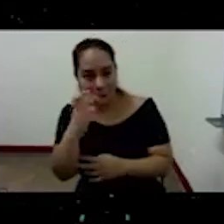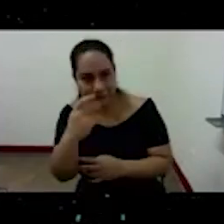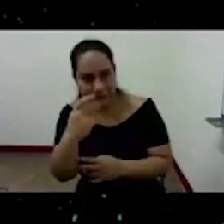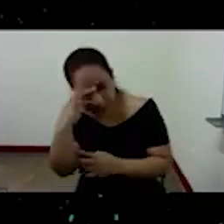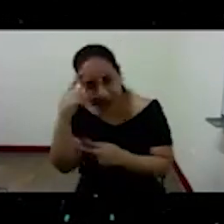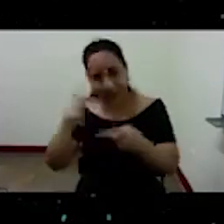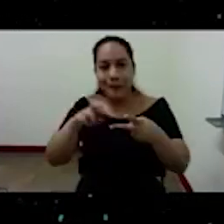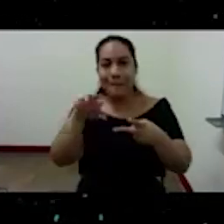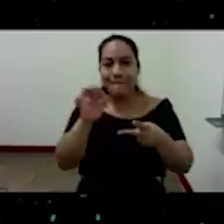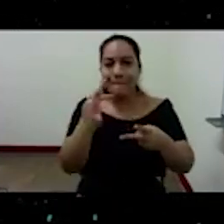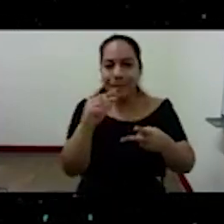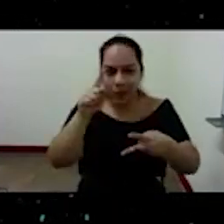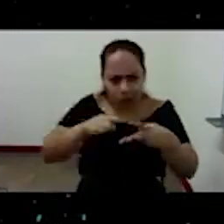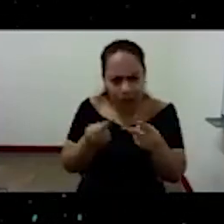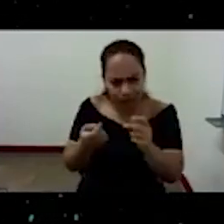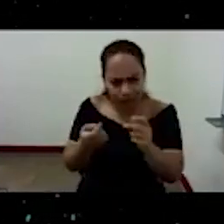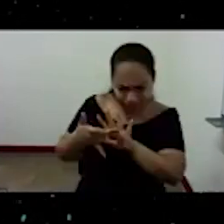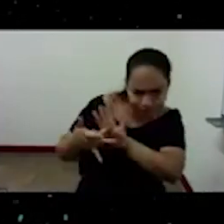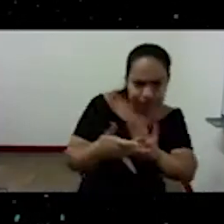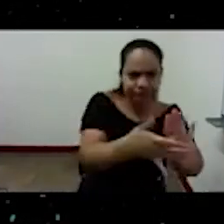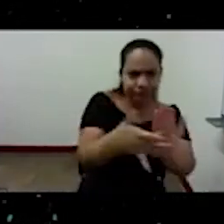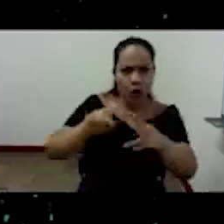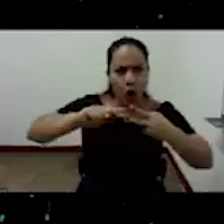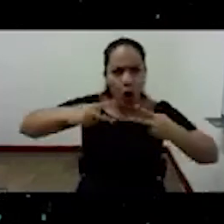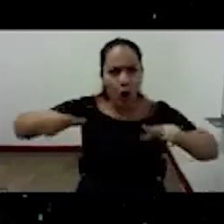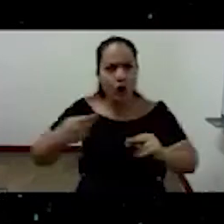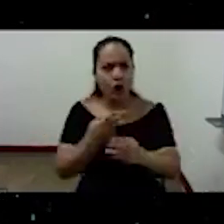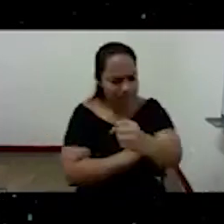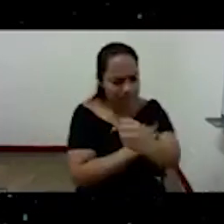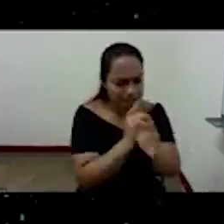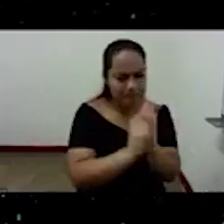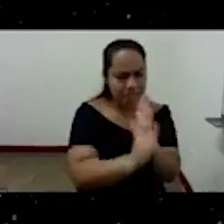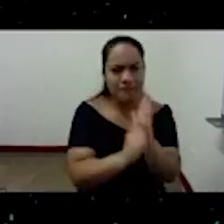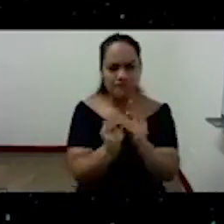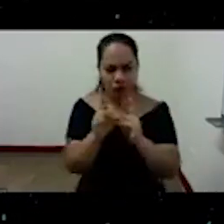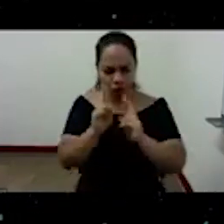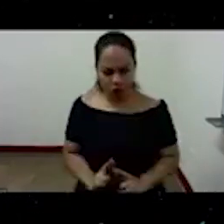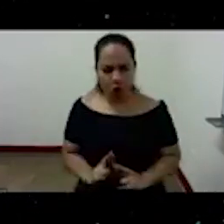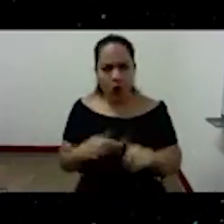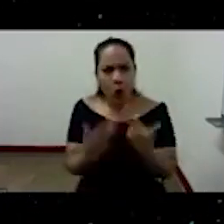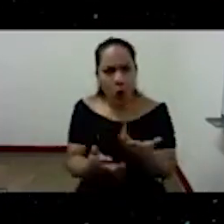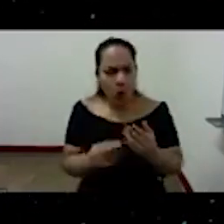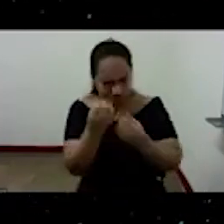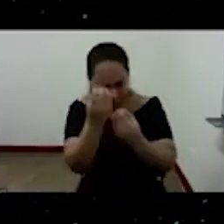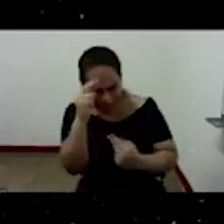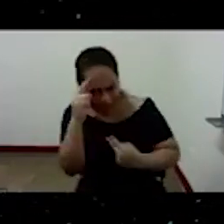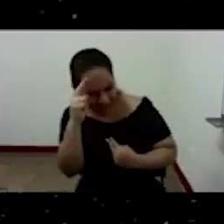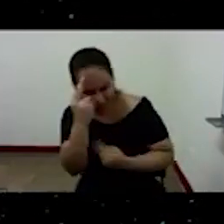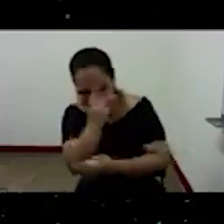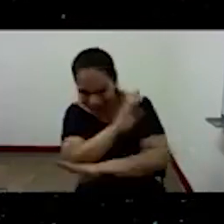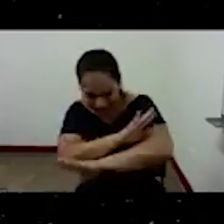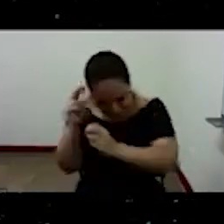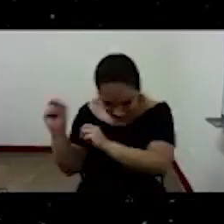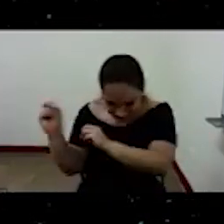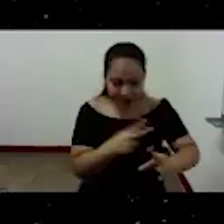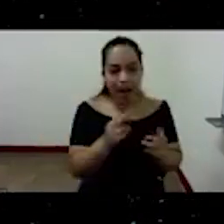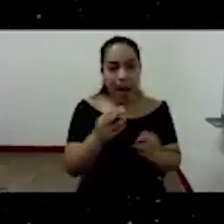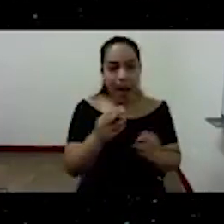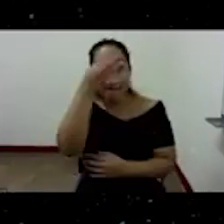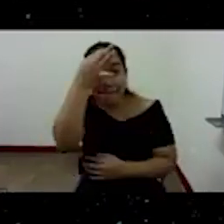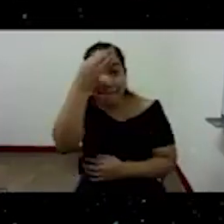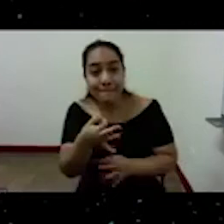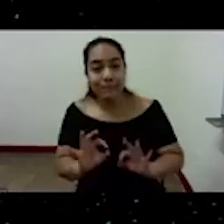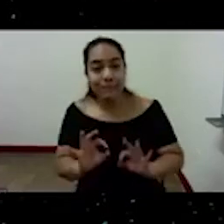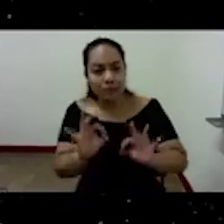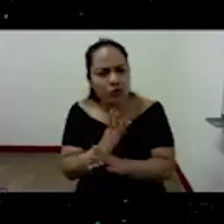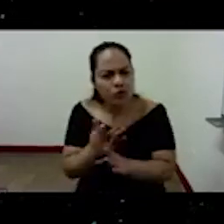Platón, de mostrar al mundo lo contrario del poeta, desprovisto de razón, su principio estético. Todo debe